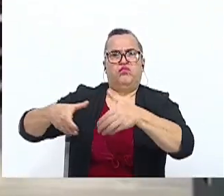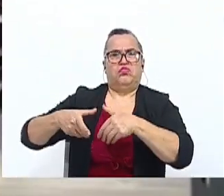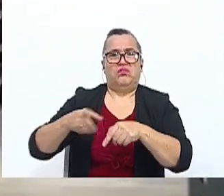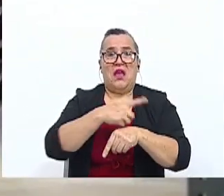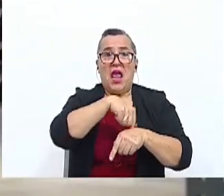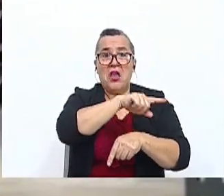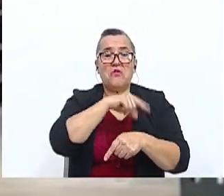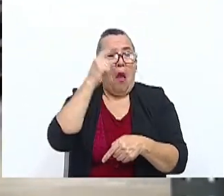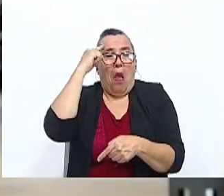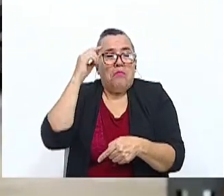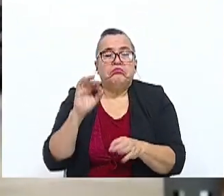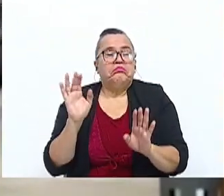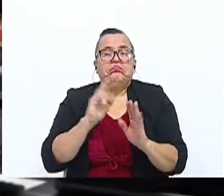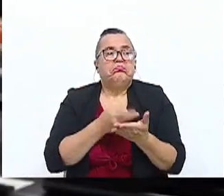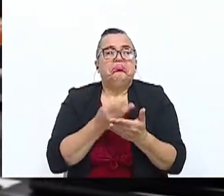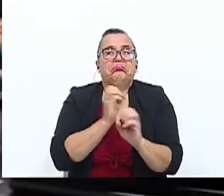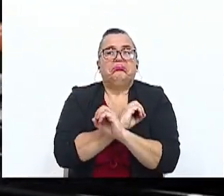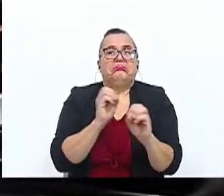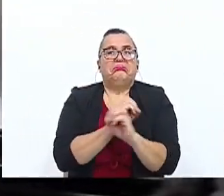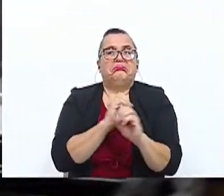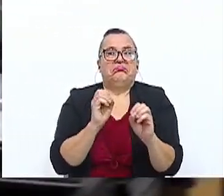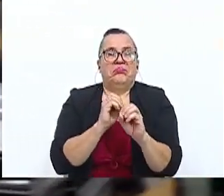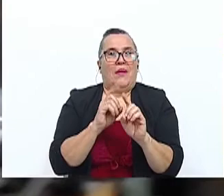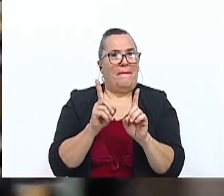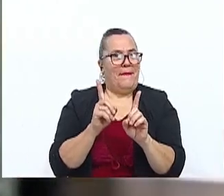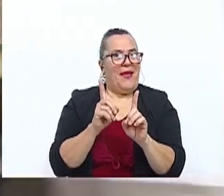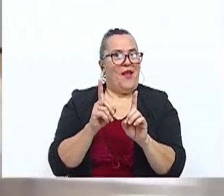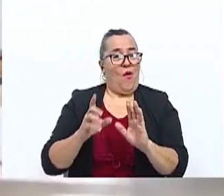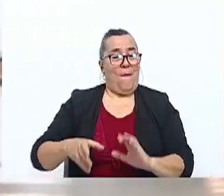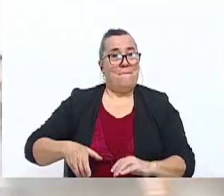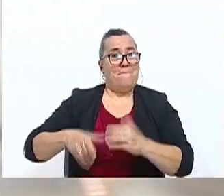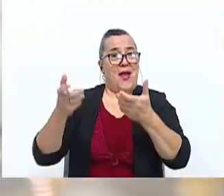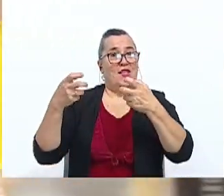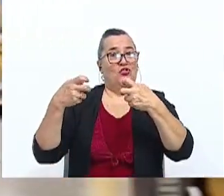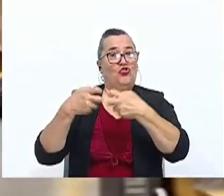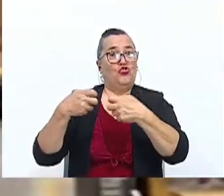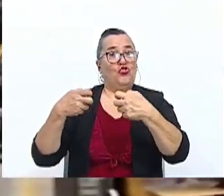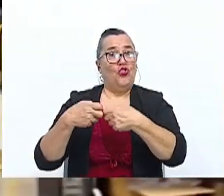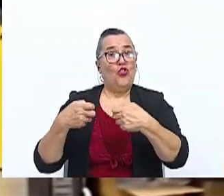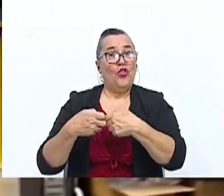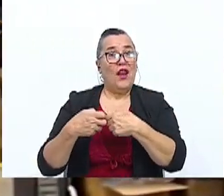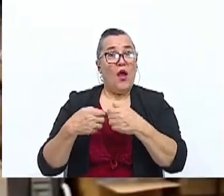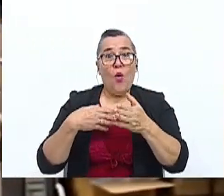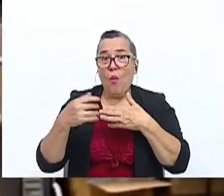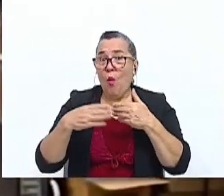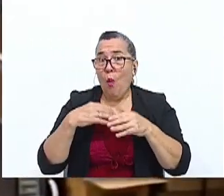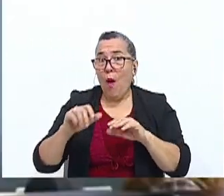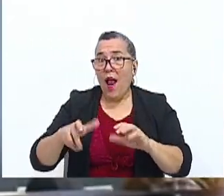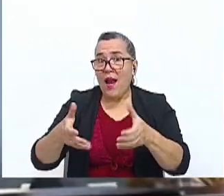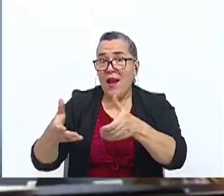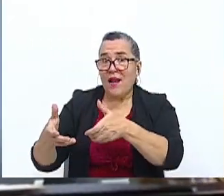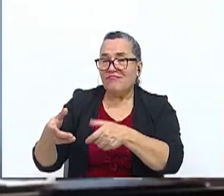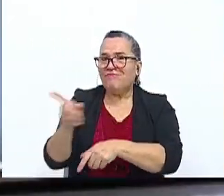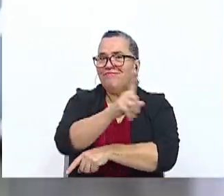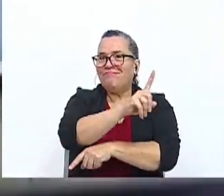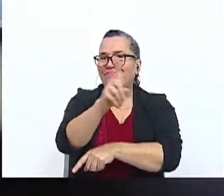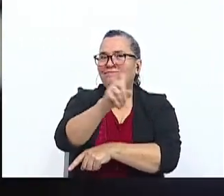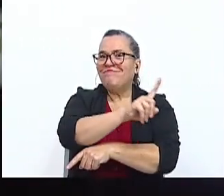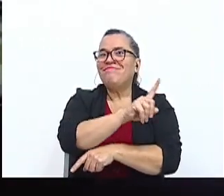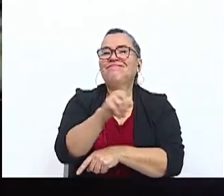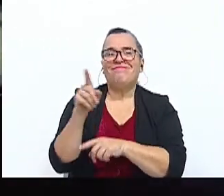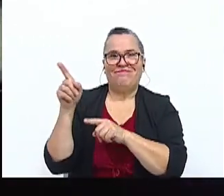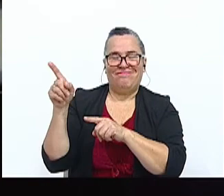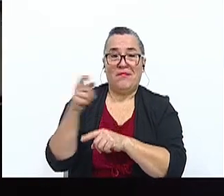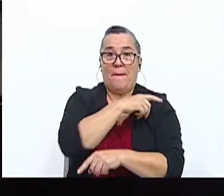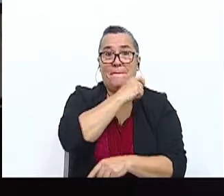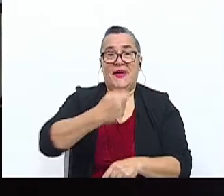probablemente pensaban que no valían nada. Pero la basura electrónica no es como cualquier otra basura. El